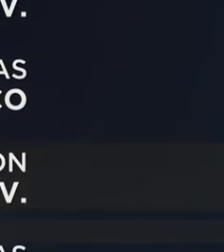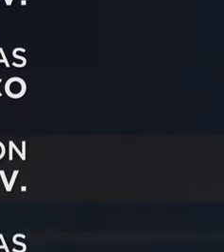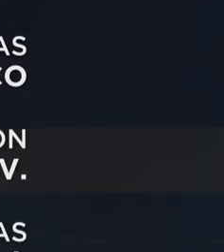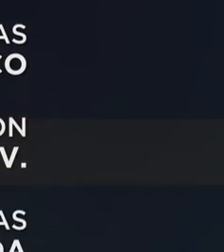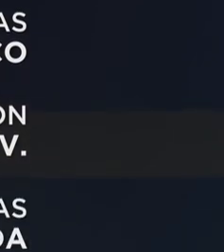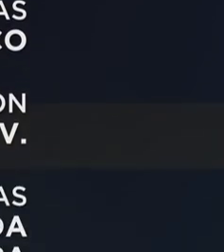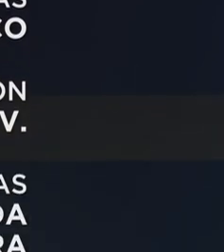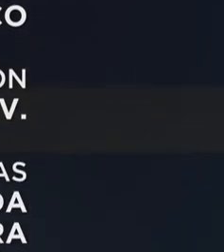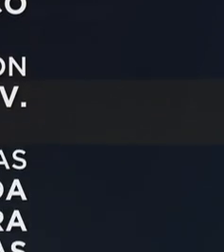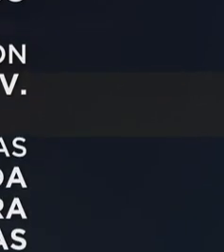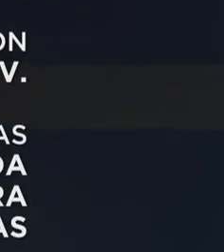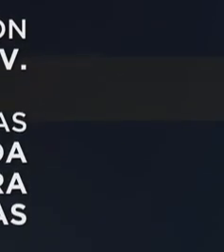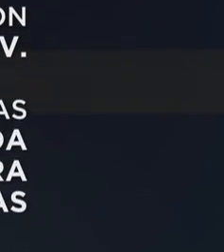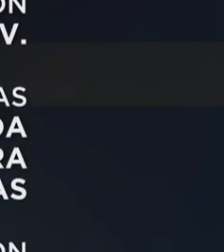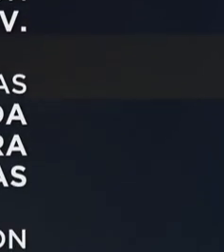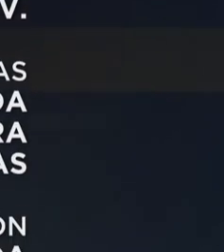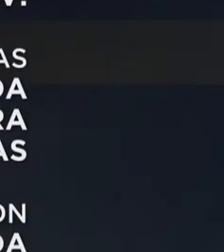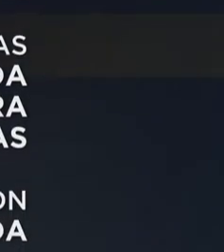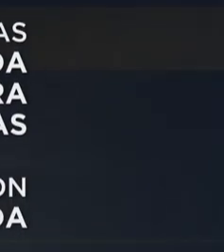¡Gracias!